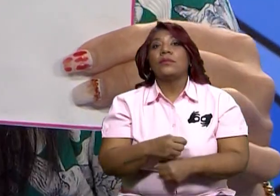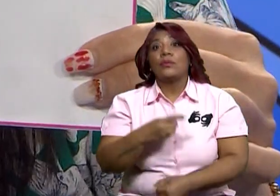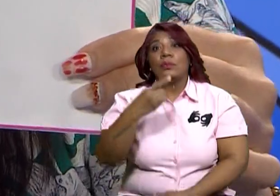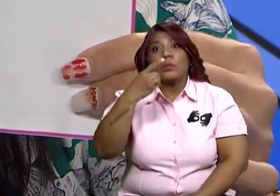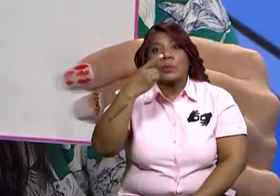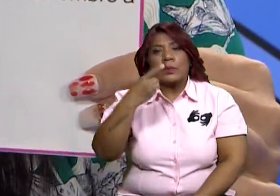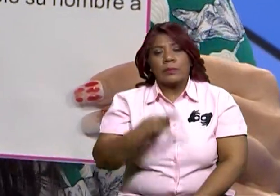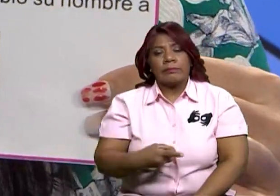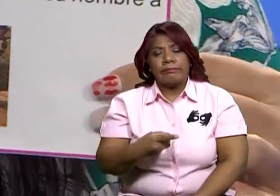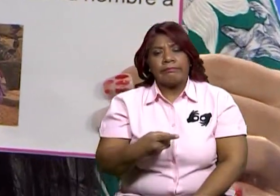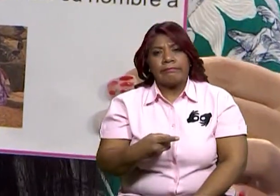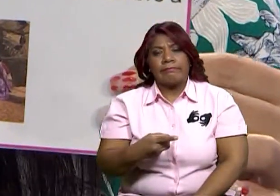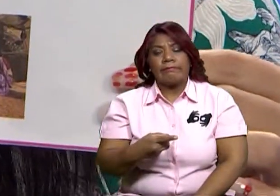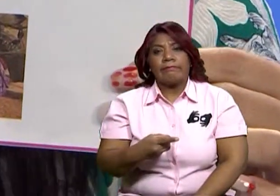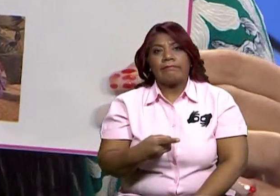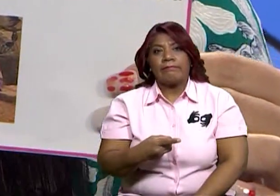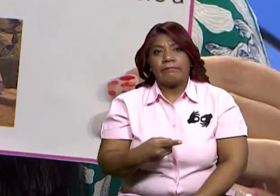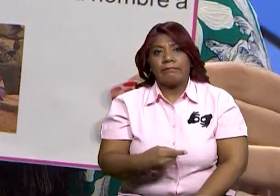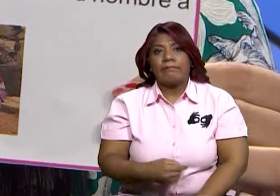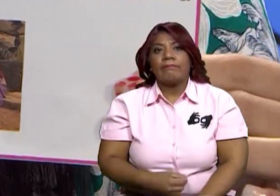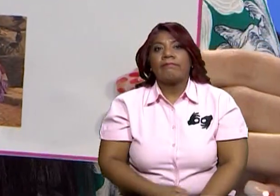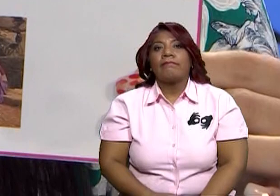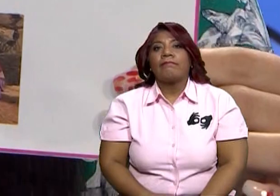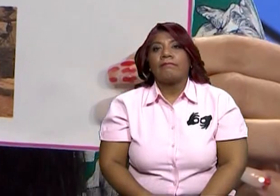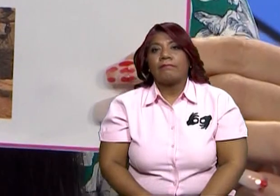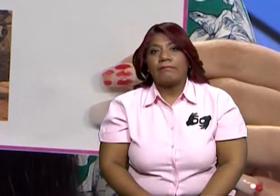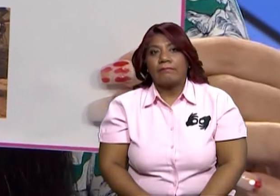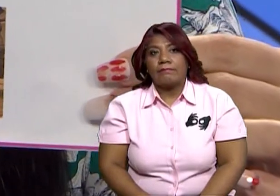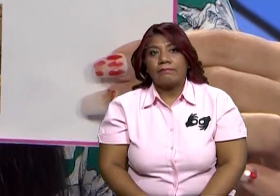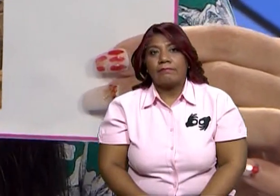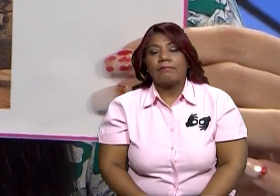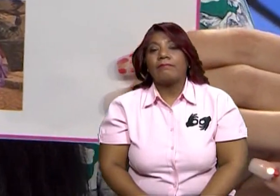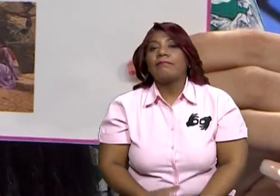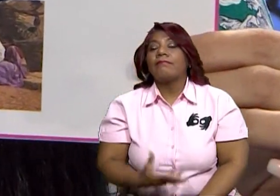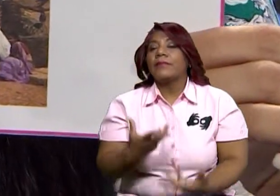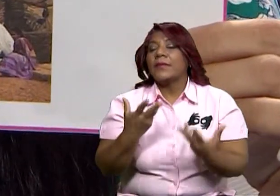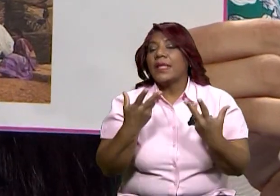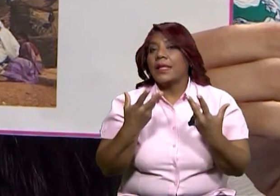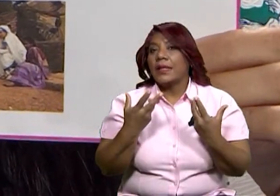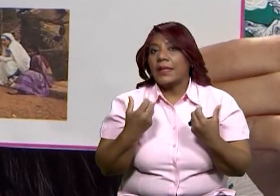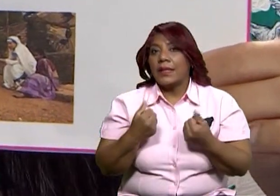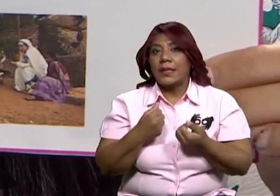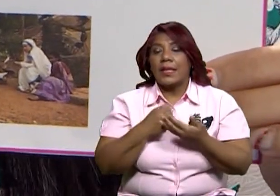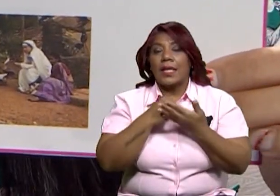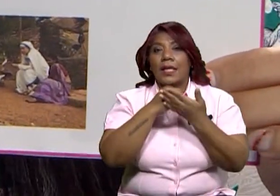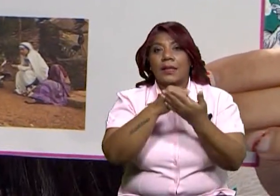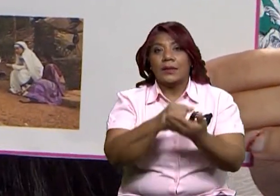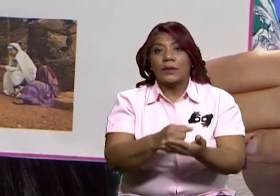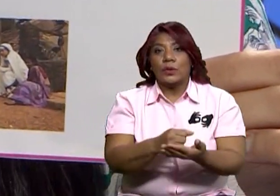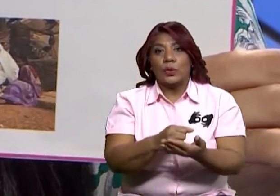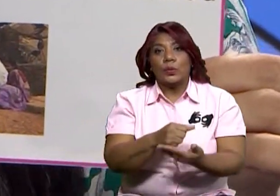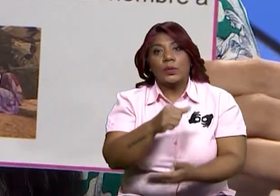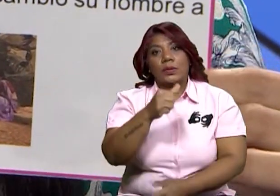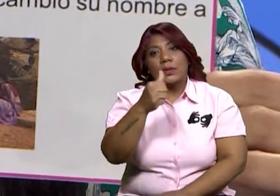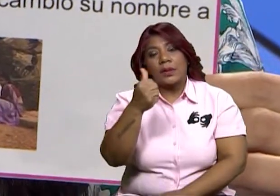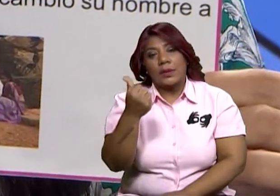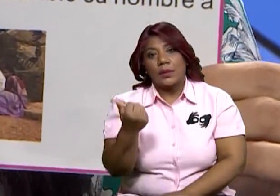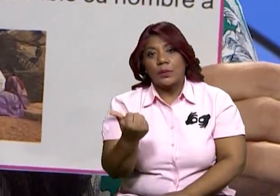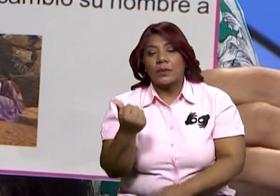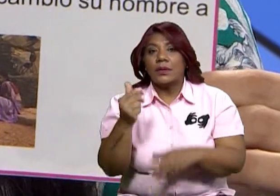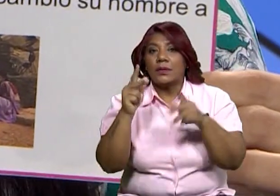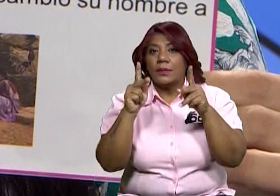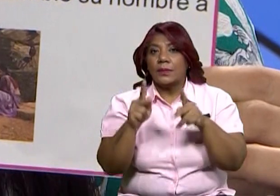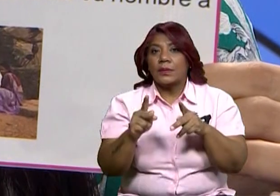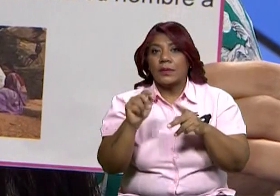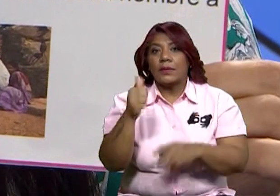decisión. ¿Cuál es la decisión que ella toma? De que su vocación sería ayudar a los demás.